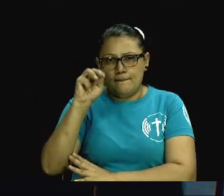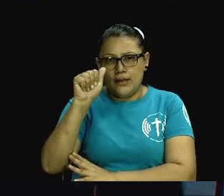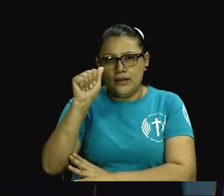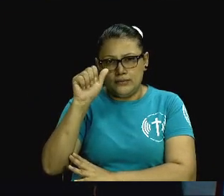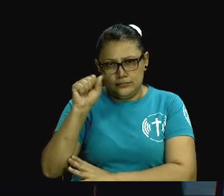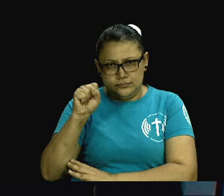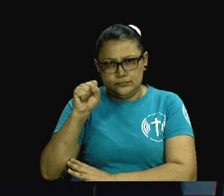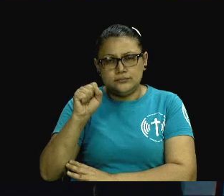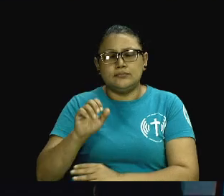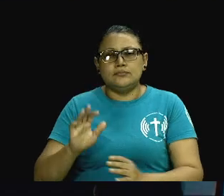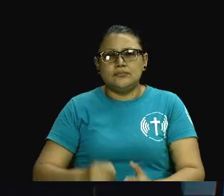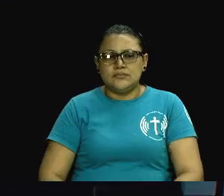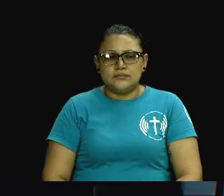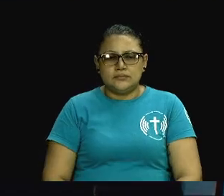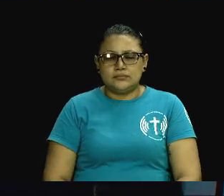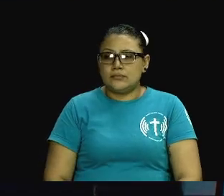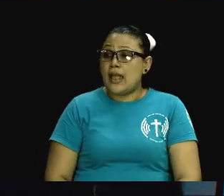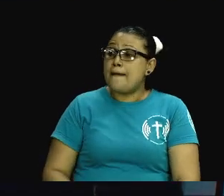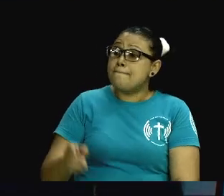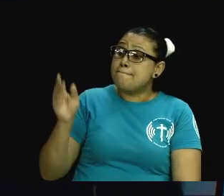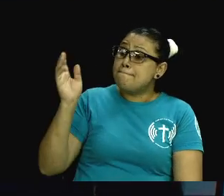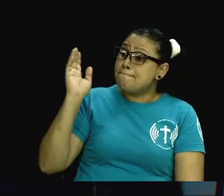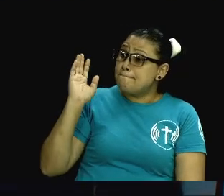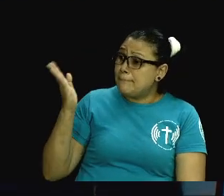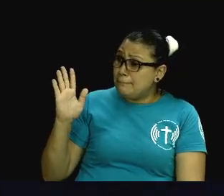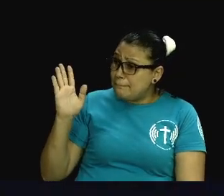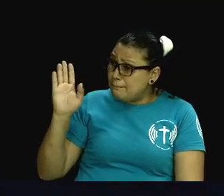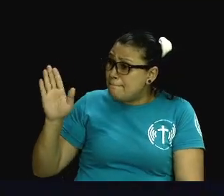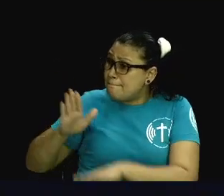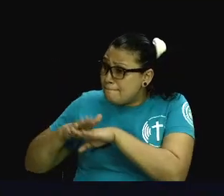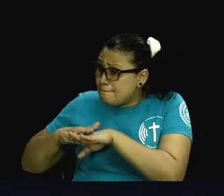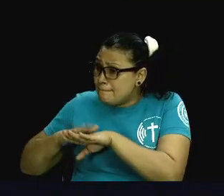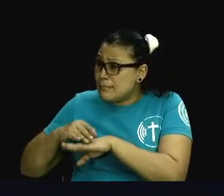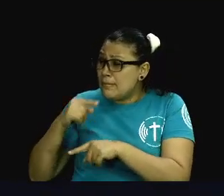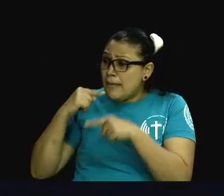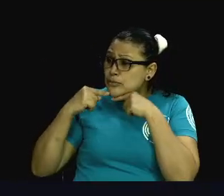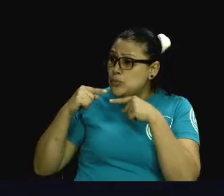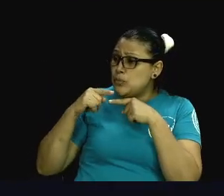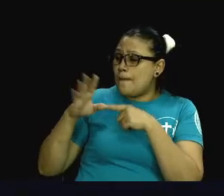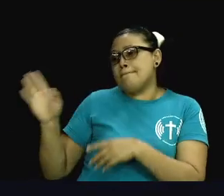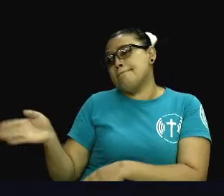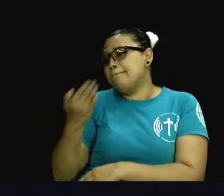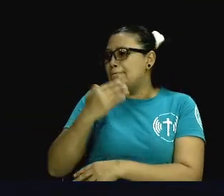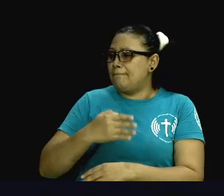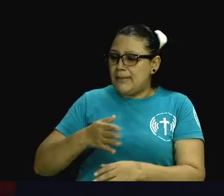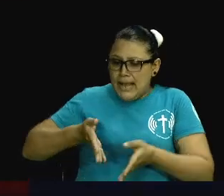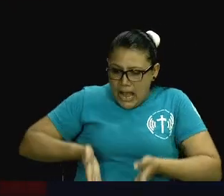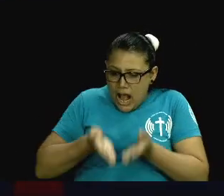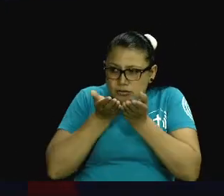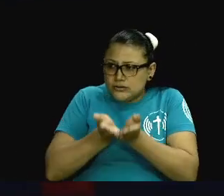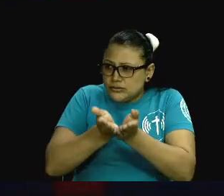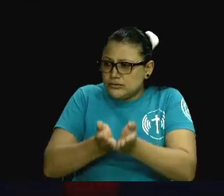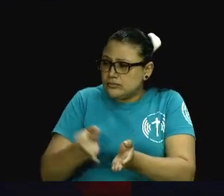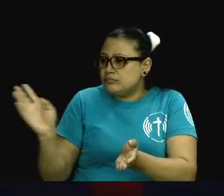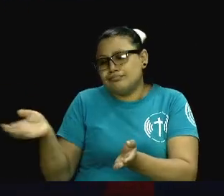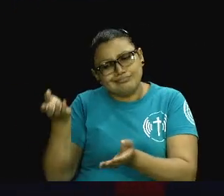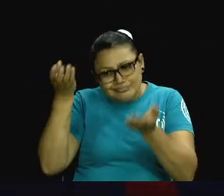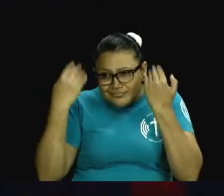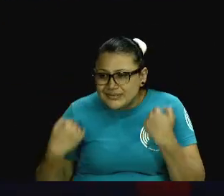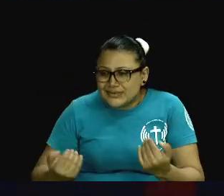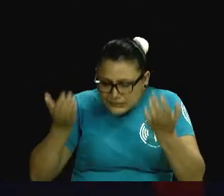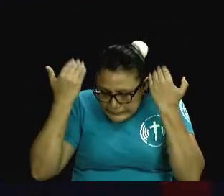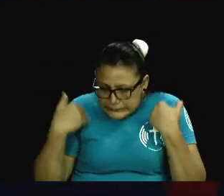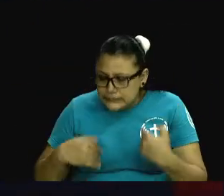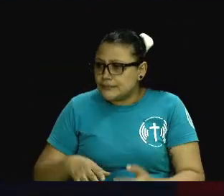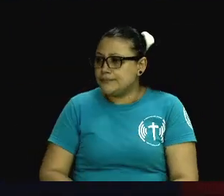río yo y le mandaban a decir con la esposa no crea que la muchacha llegó ante panamá ni le dijo eh